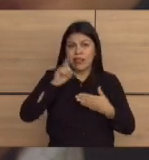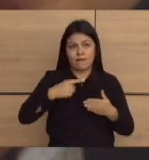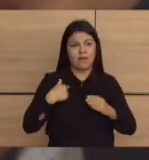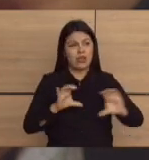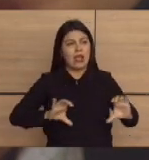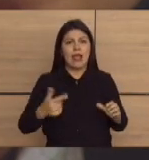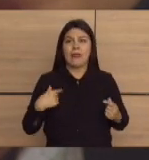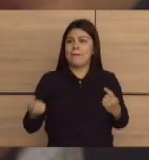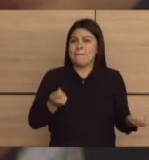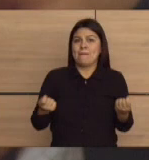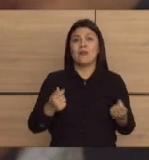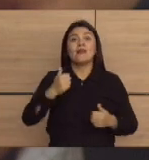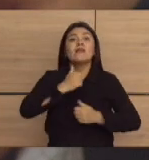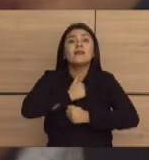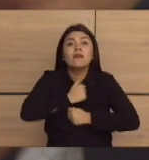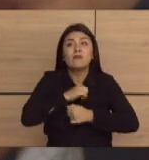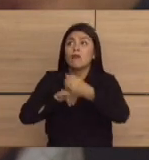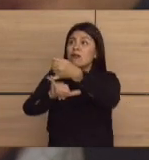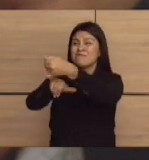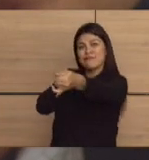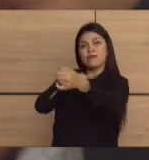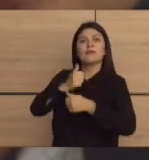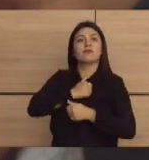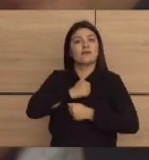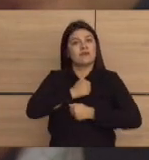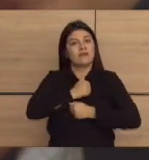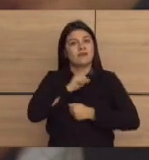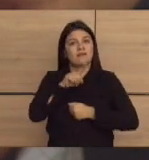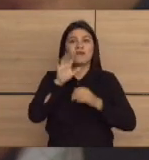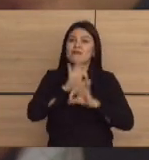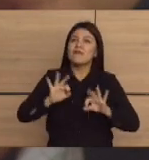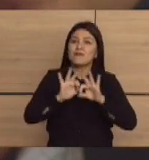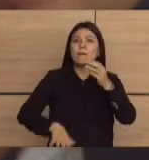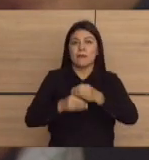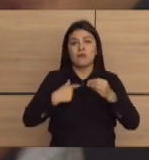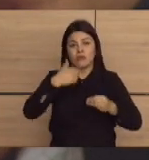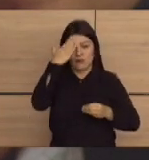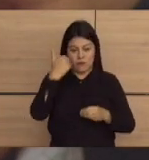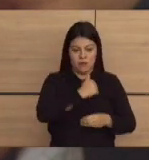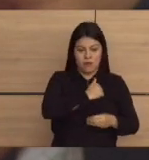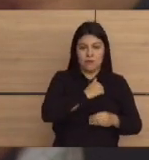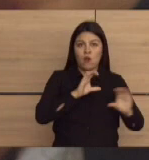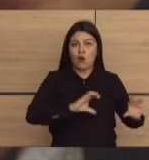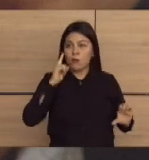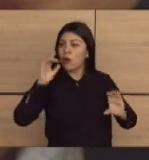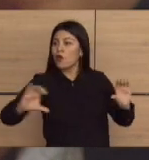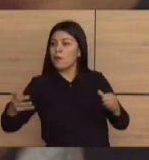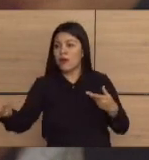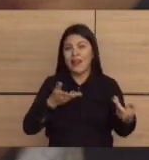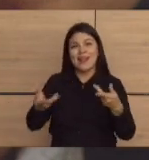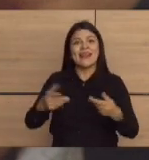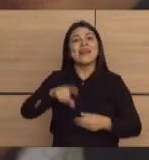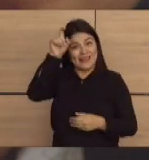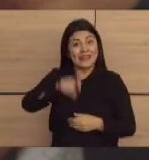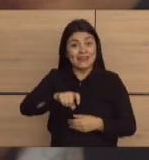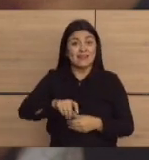comportamiento autónomo, pero al mismo tiempo el comportamiento heterónomo, porque la ética nos compromete a nosotros